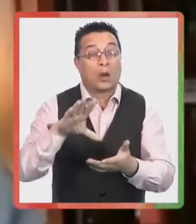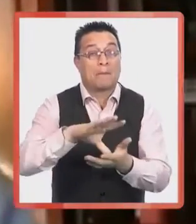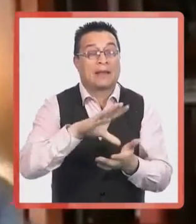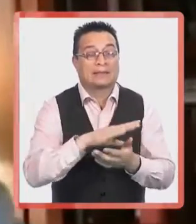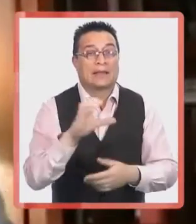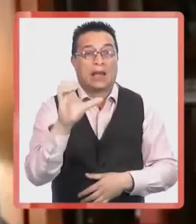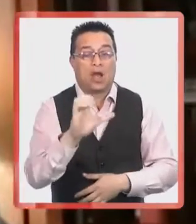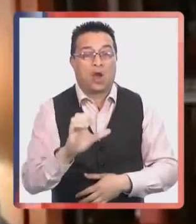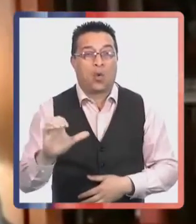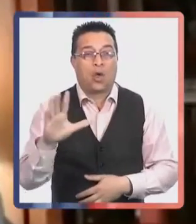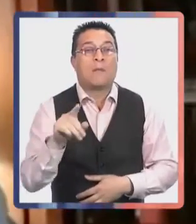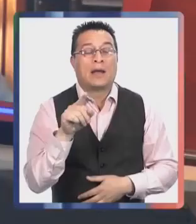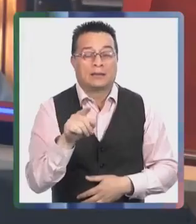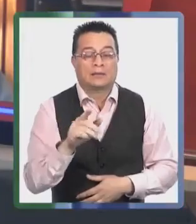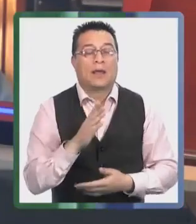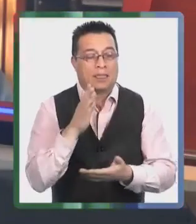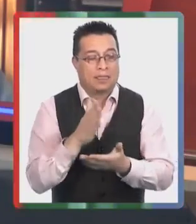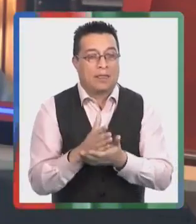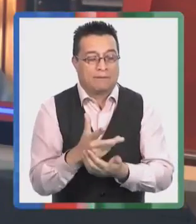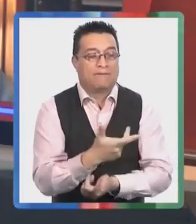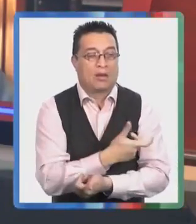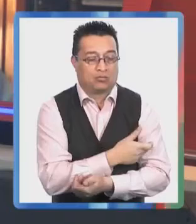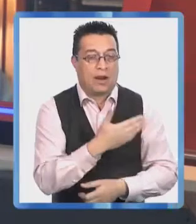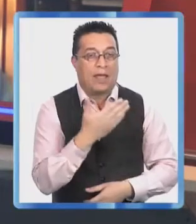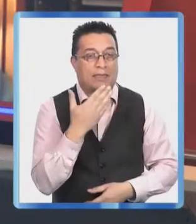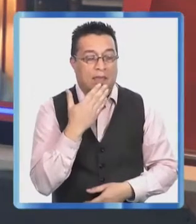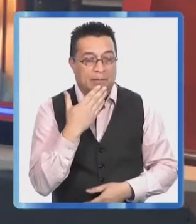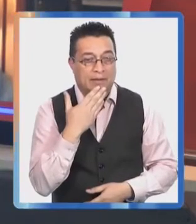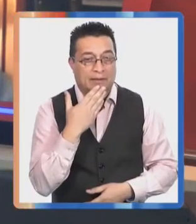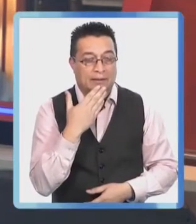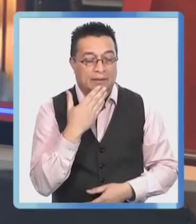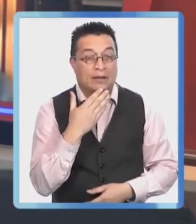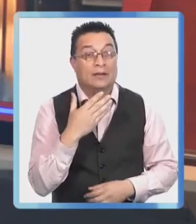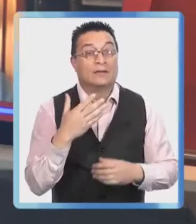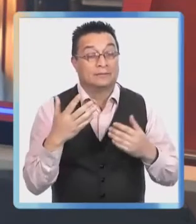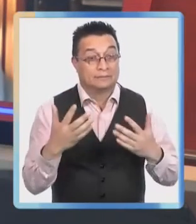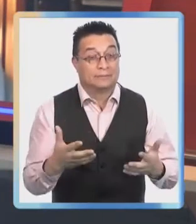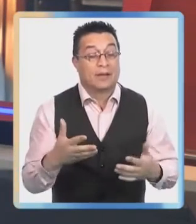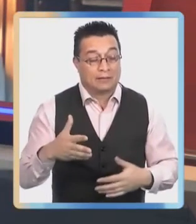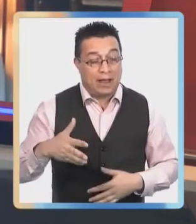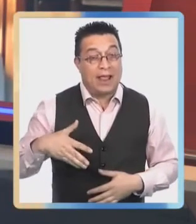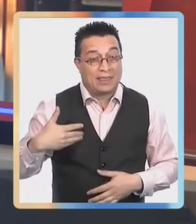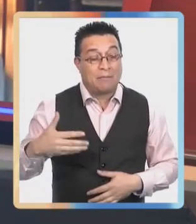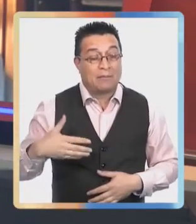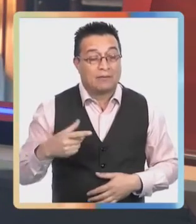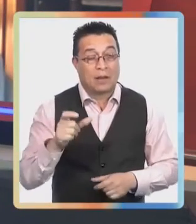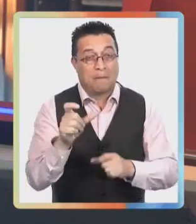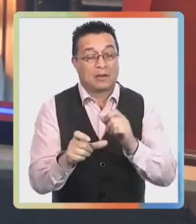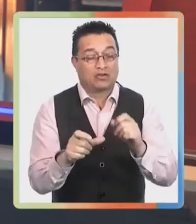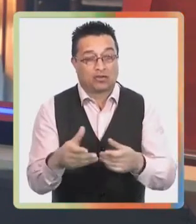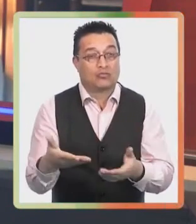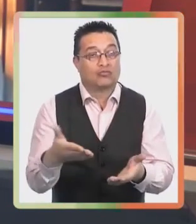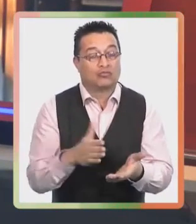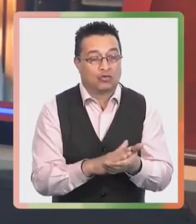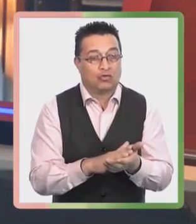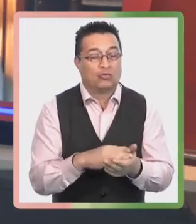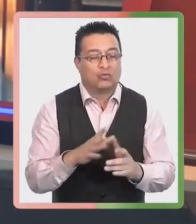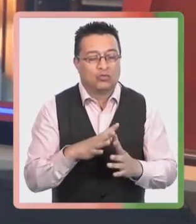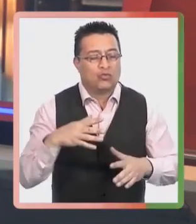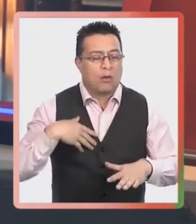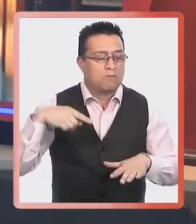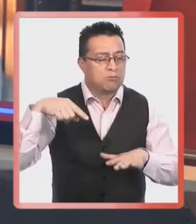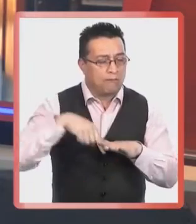que países europeos. Y eso también se debió a la vacuna. Entonces, es lamentable que muera alguien. Lo